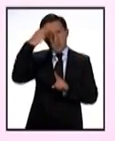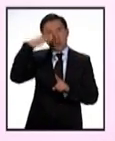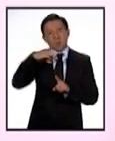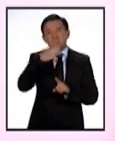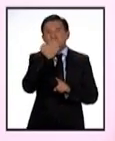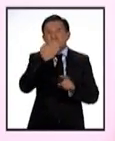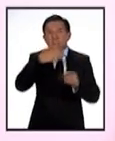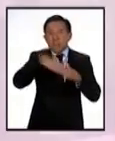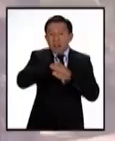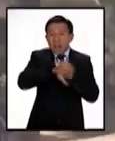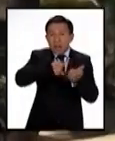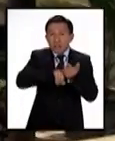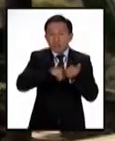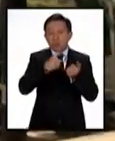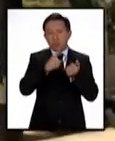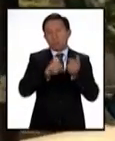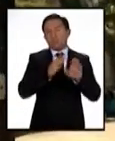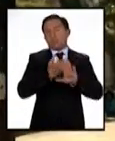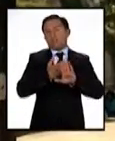escolar.